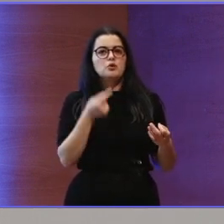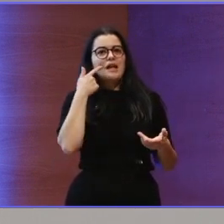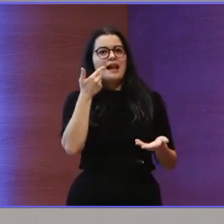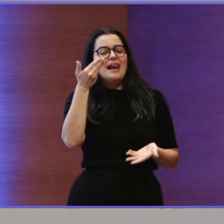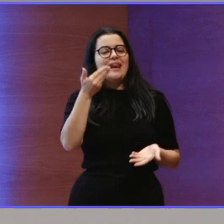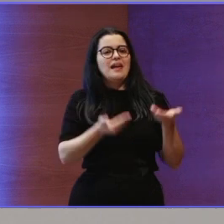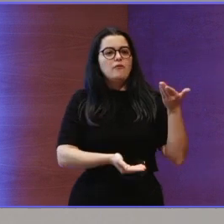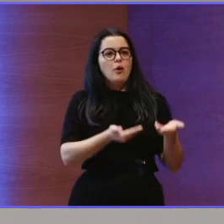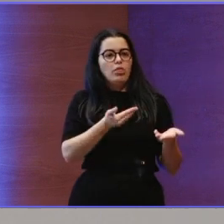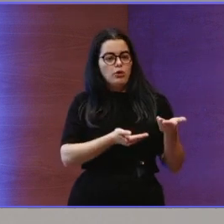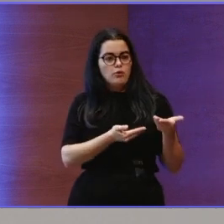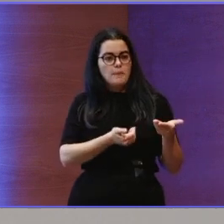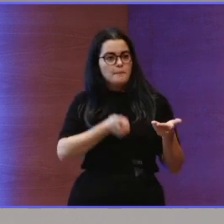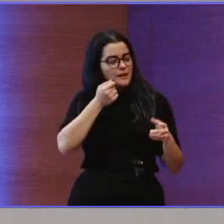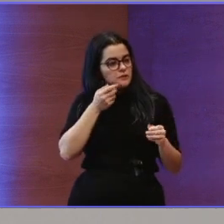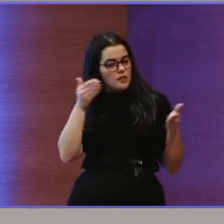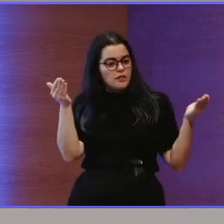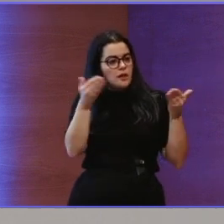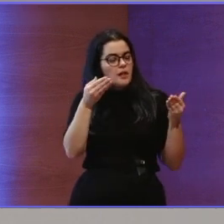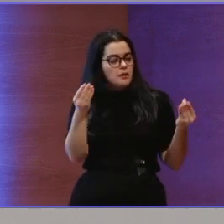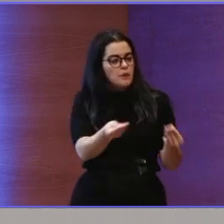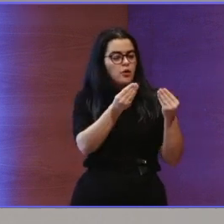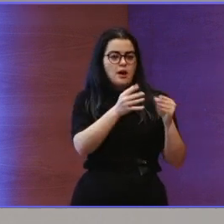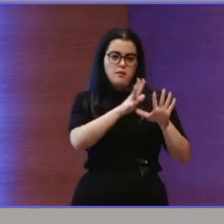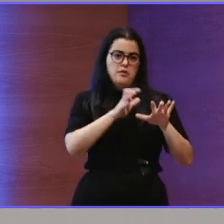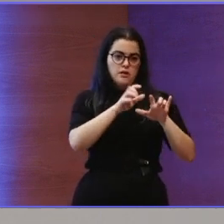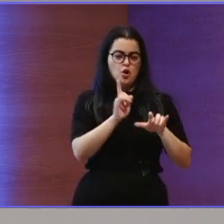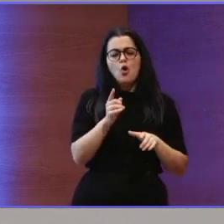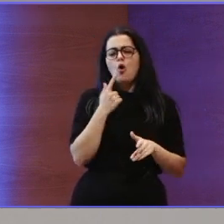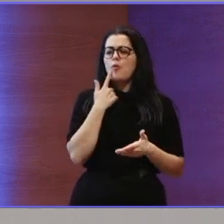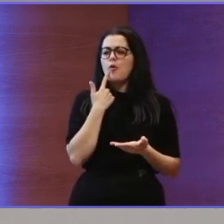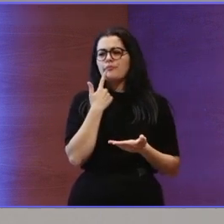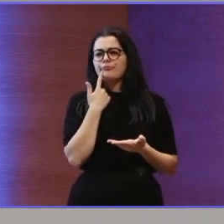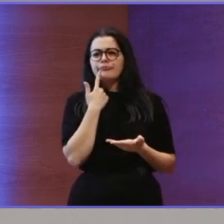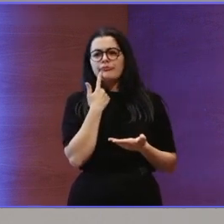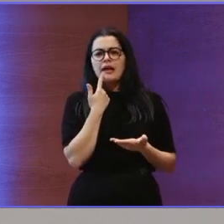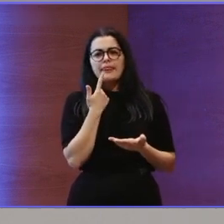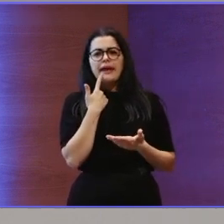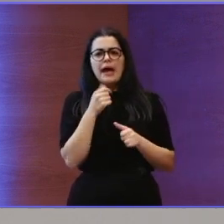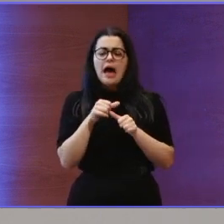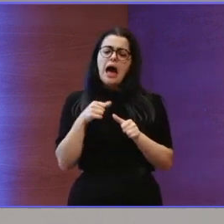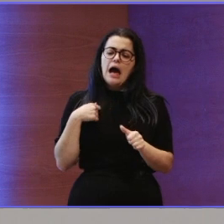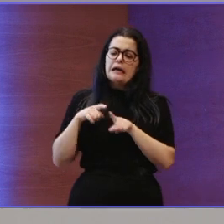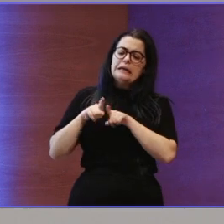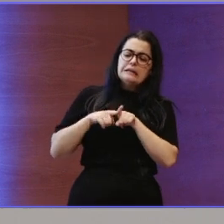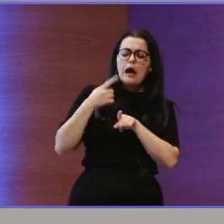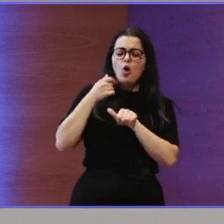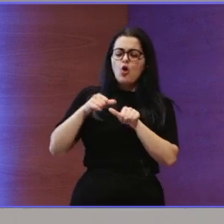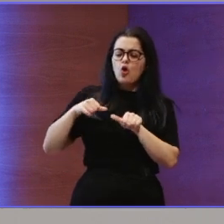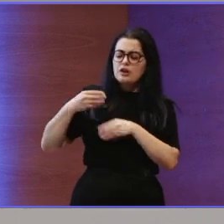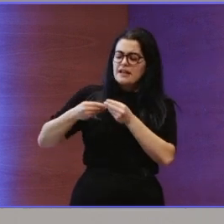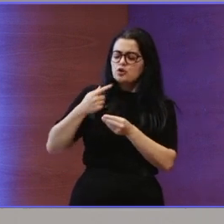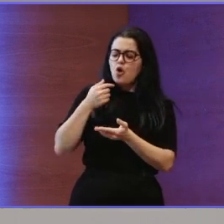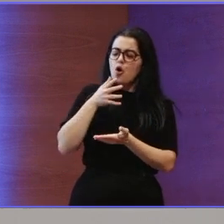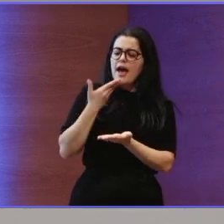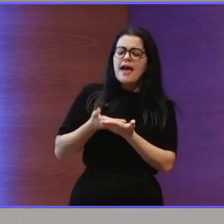orientada a la mejora de y el aprendizaje no tanto a la rendición de cuentas no es verdad que en ocasiones